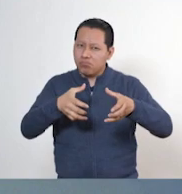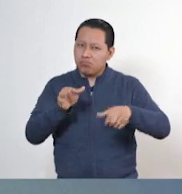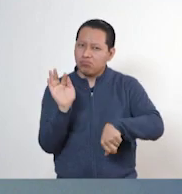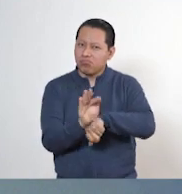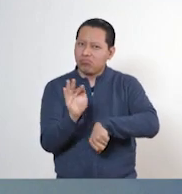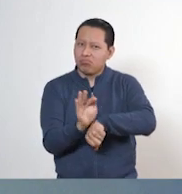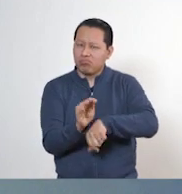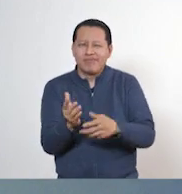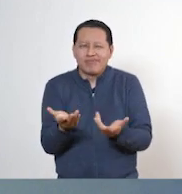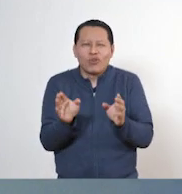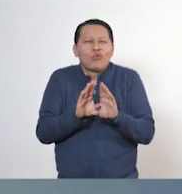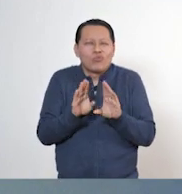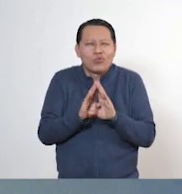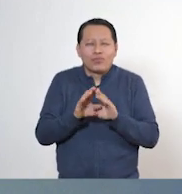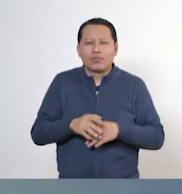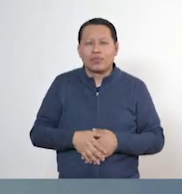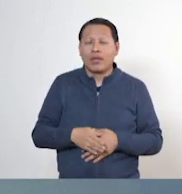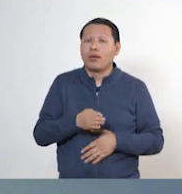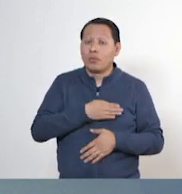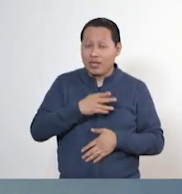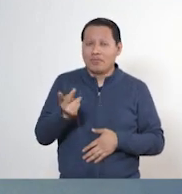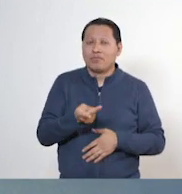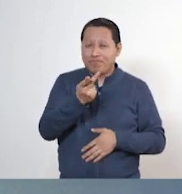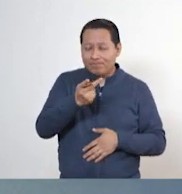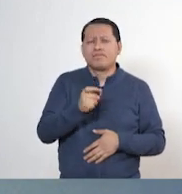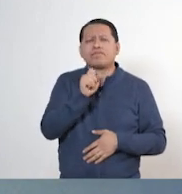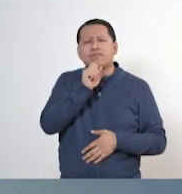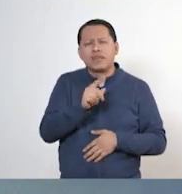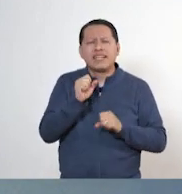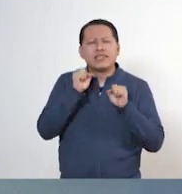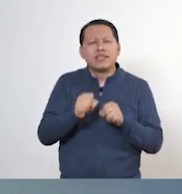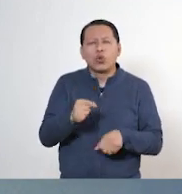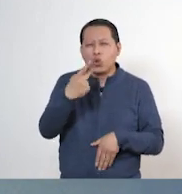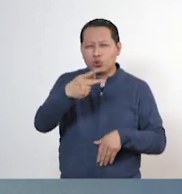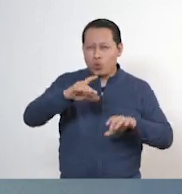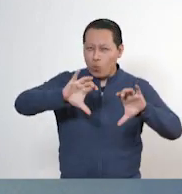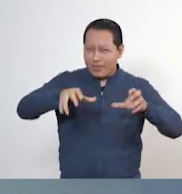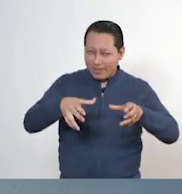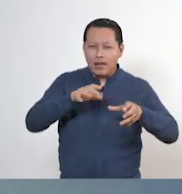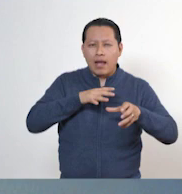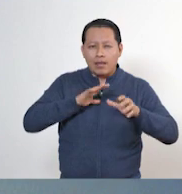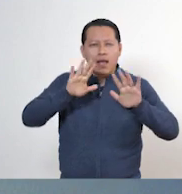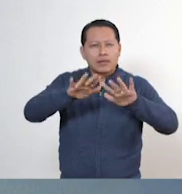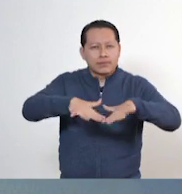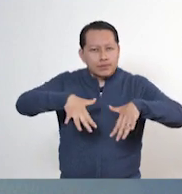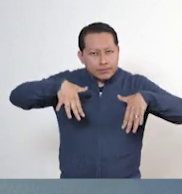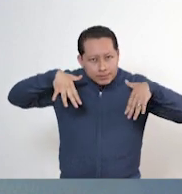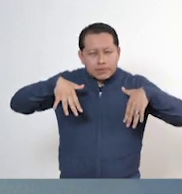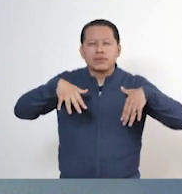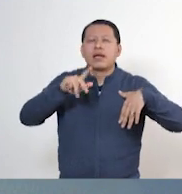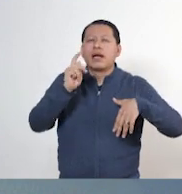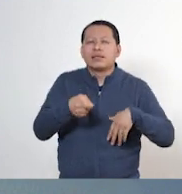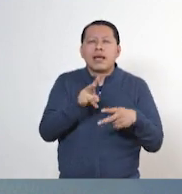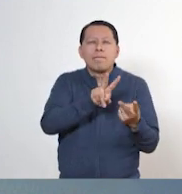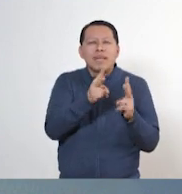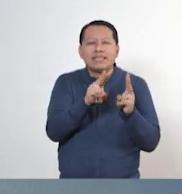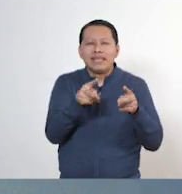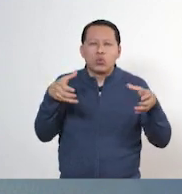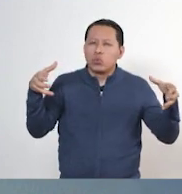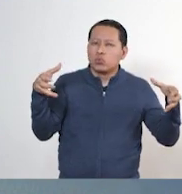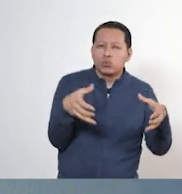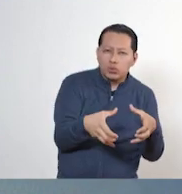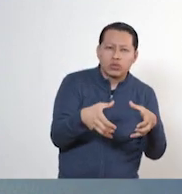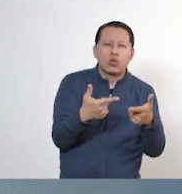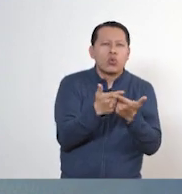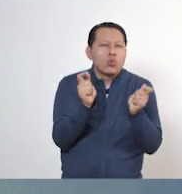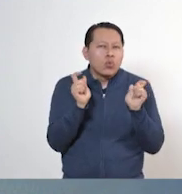¡Qué buena pregunta! Seguramente en su comunidad hay asambleas, hay consejos, asociaciones de vecinos o de grupos que se